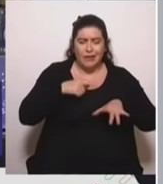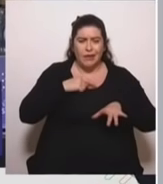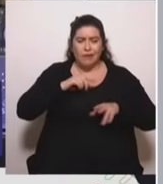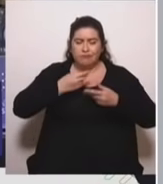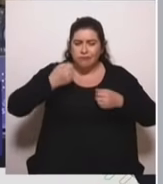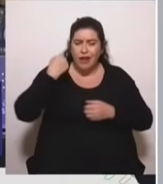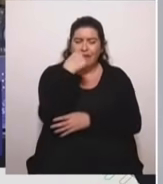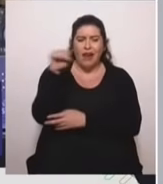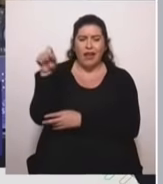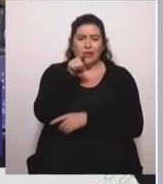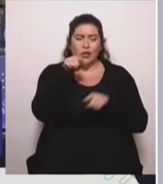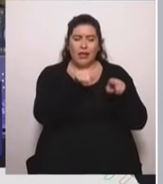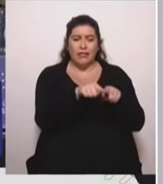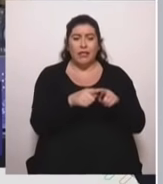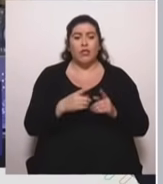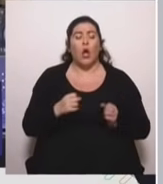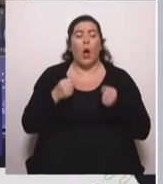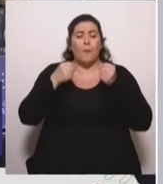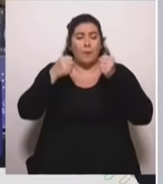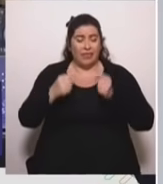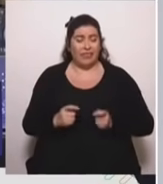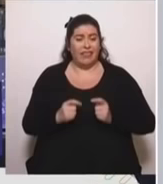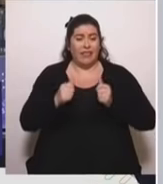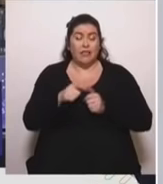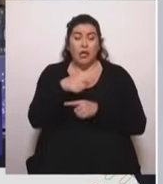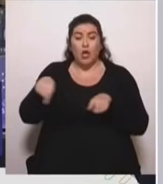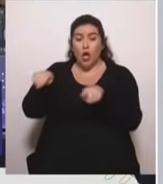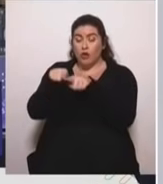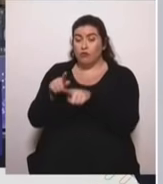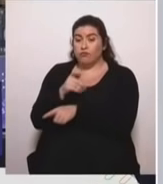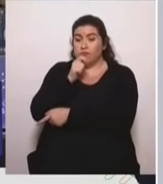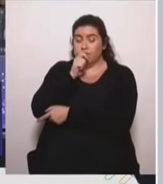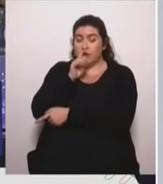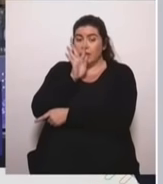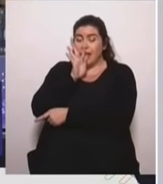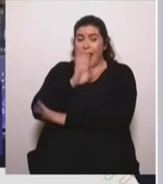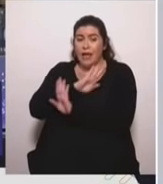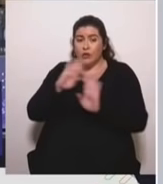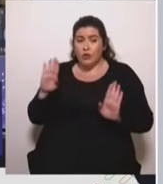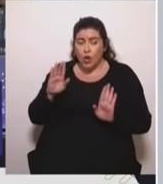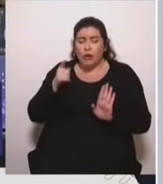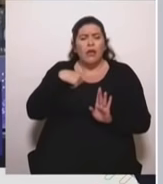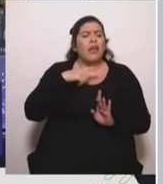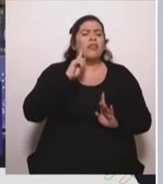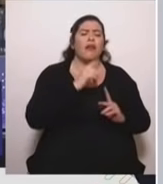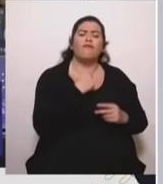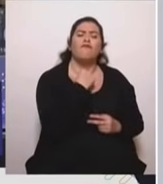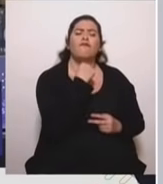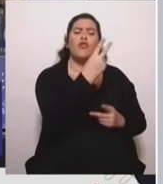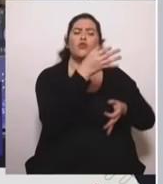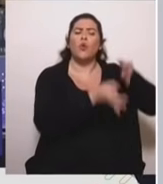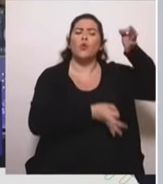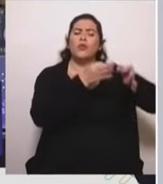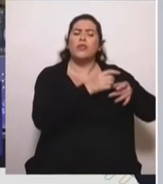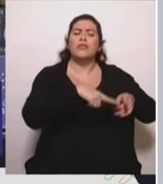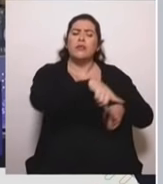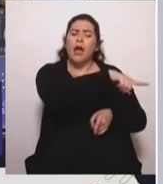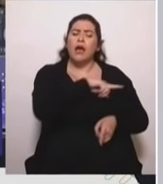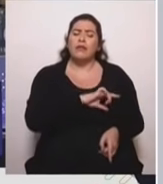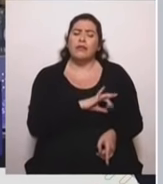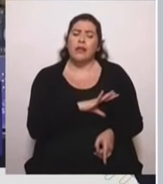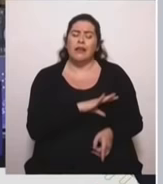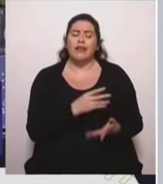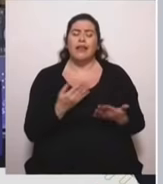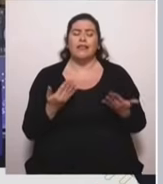cuenta objetivamente que hay dificultades, tiene el deber de buscar la forma en que el órgano opere de la forma